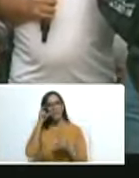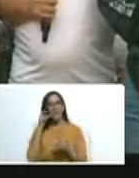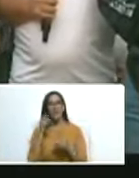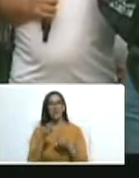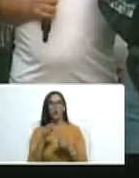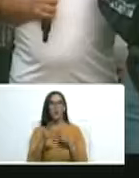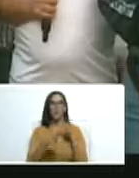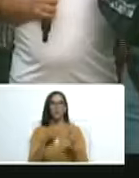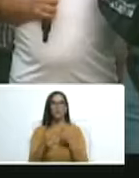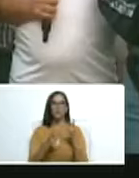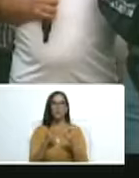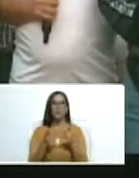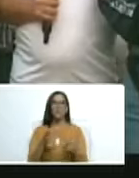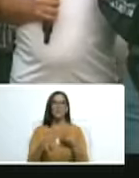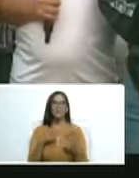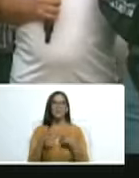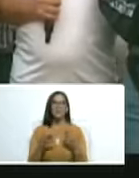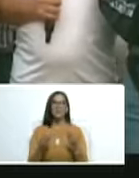productores, porque sentimos